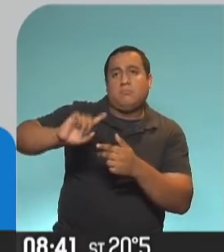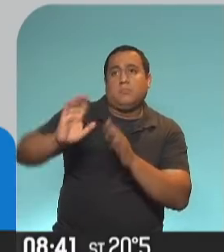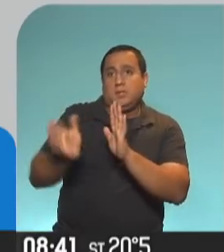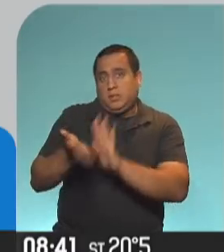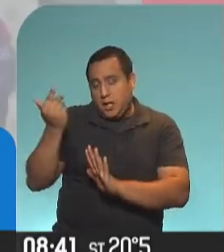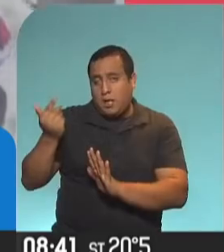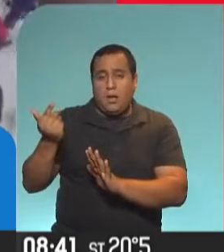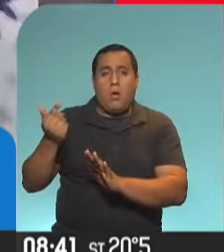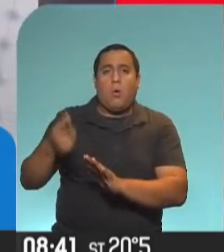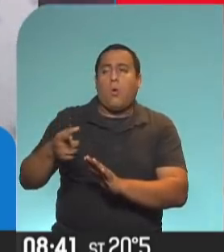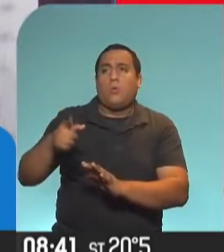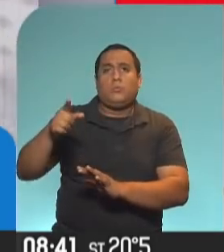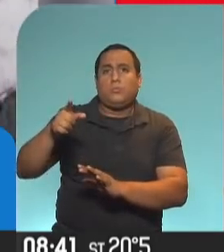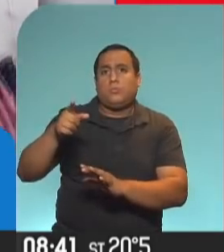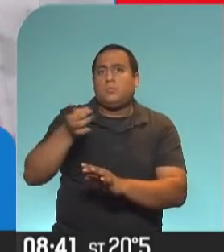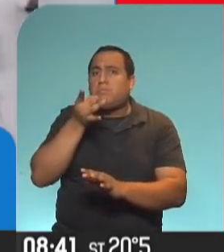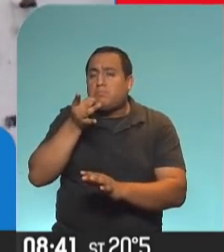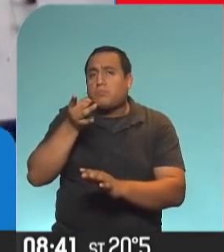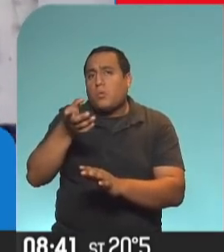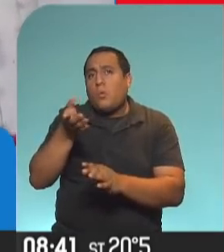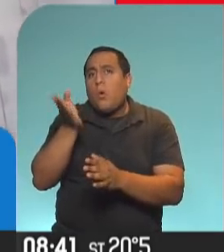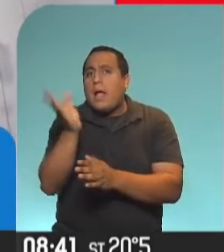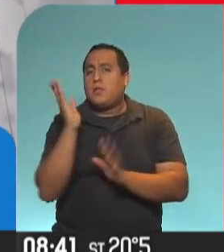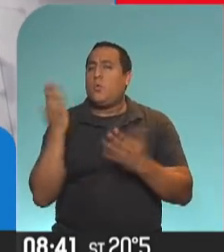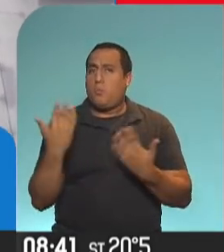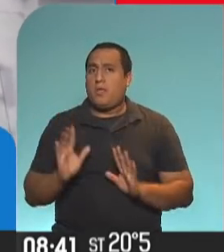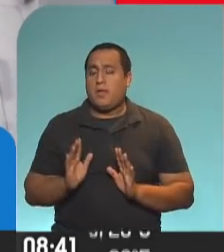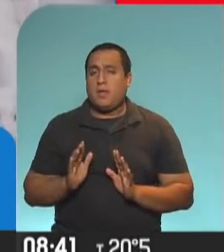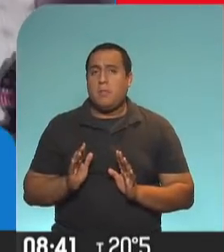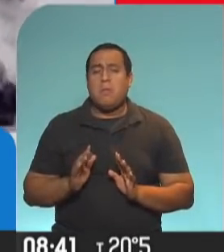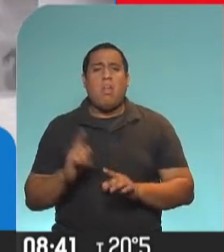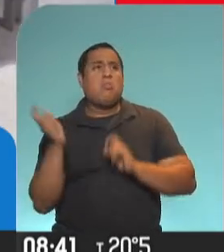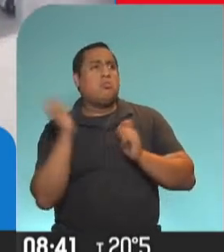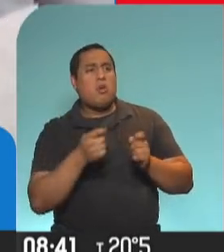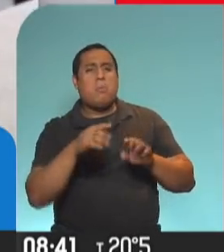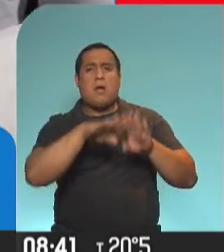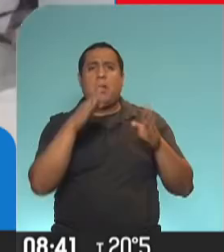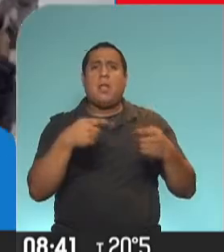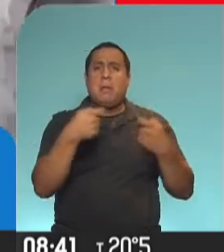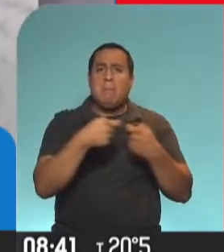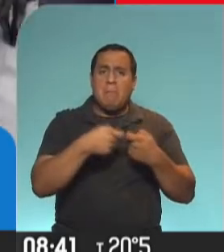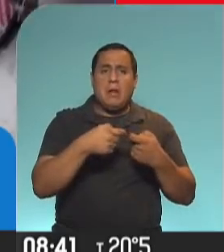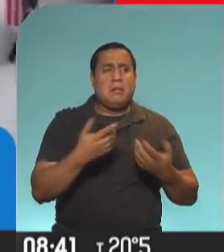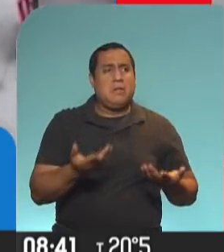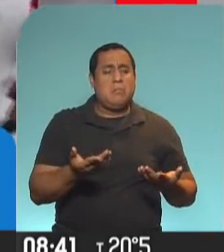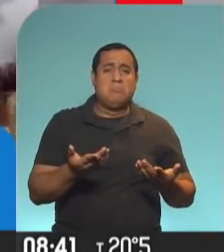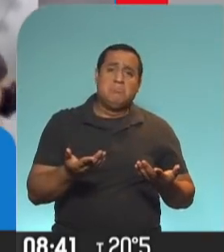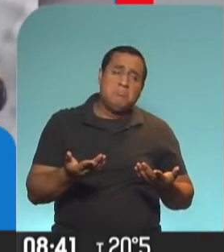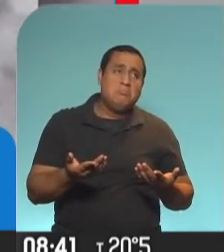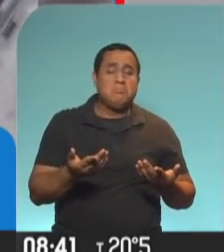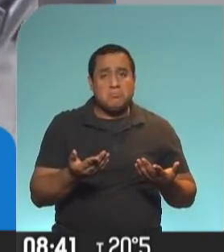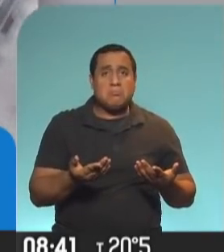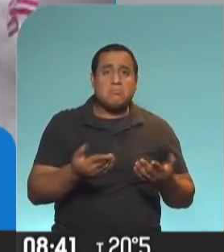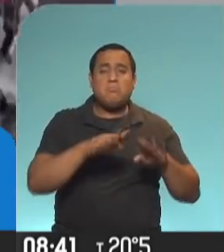desbordar toda forma de convivencia democrática. Creo que dejar eso en manos de Zuckerberg, dejar eso en manos de Dorsey, que